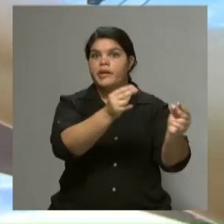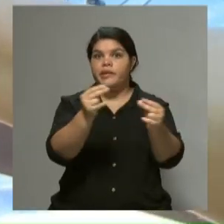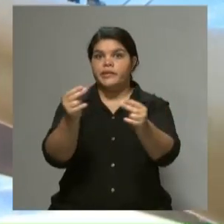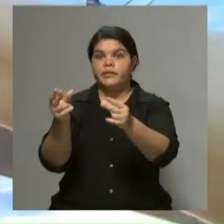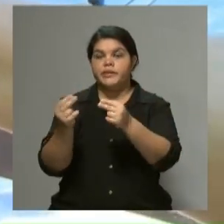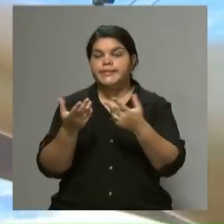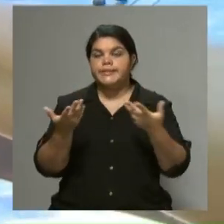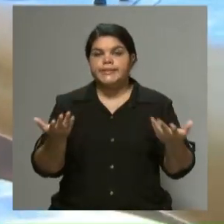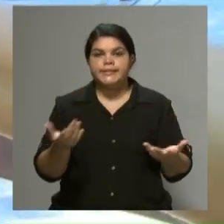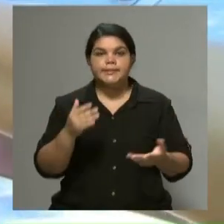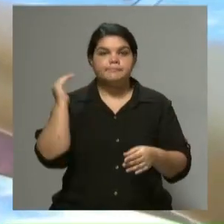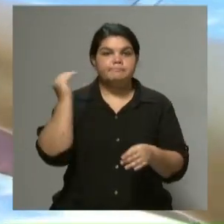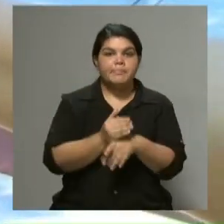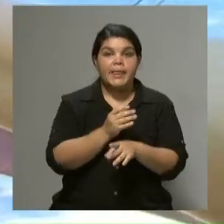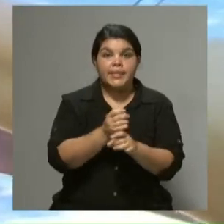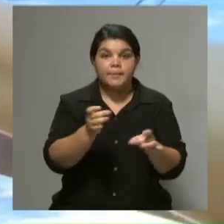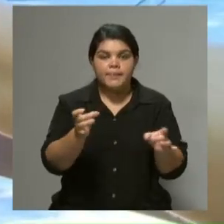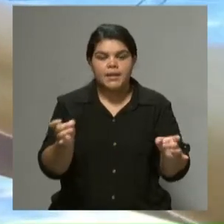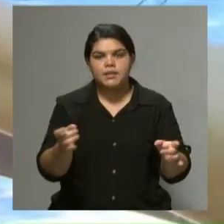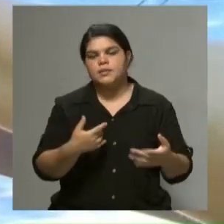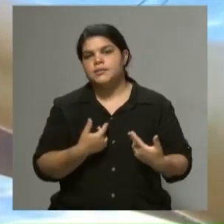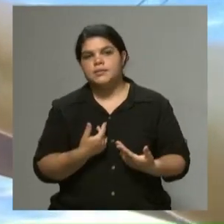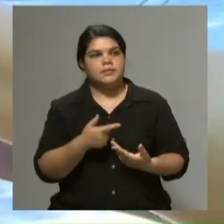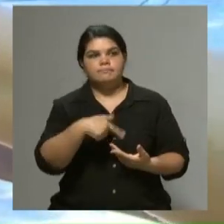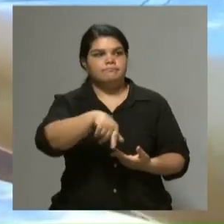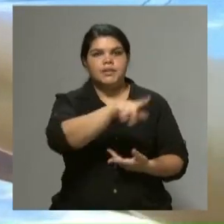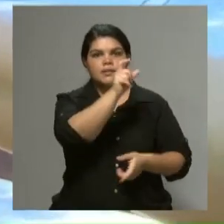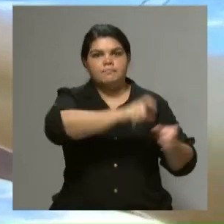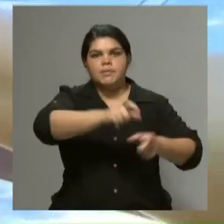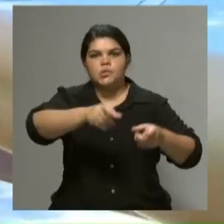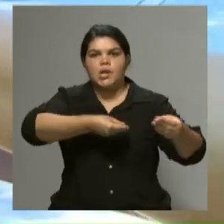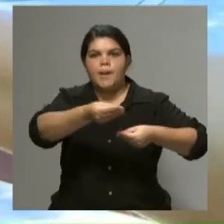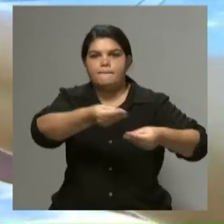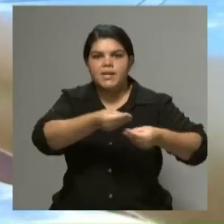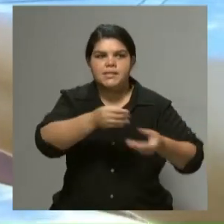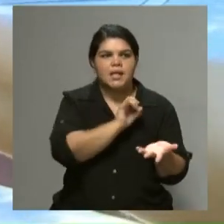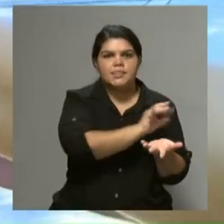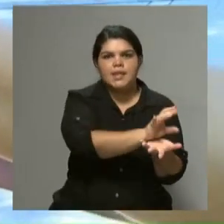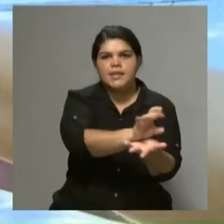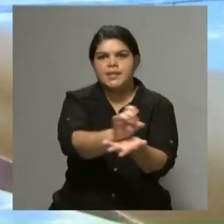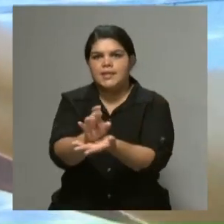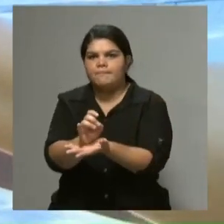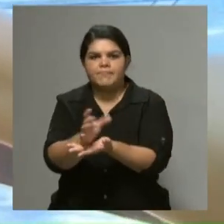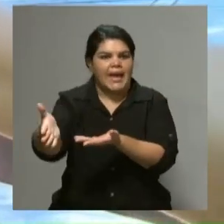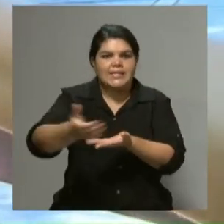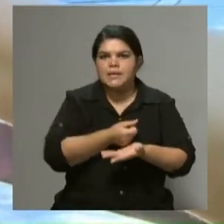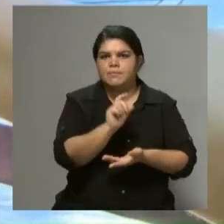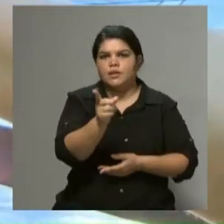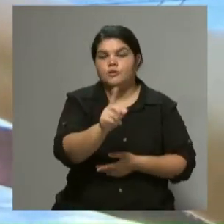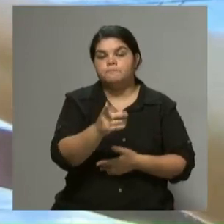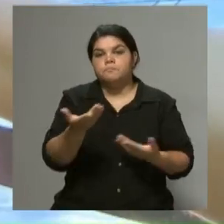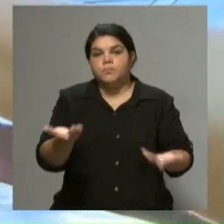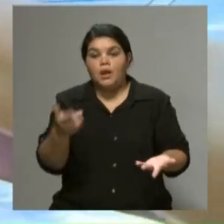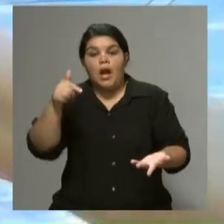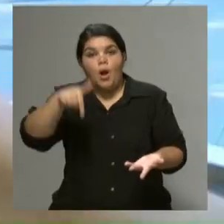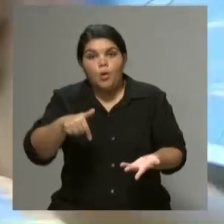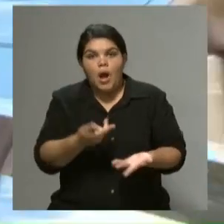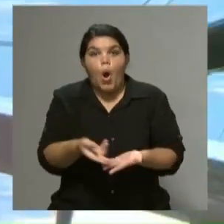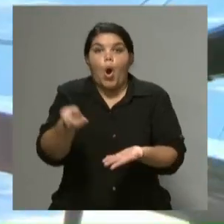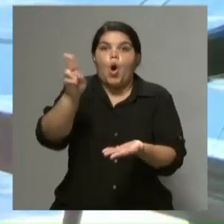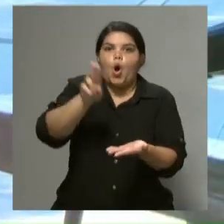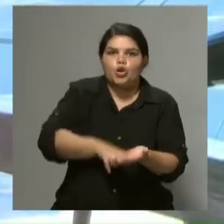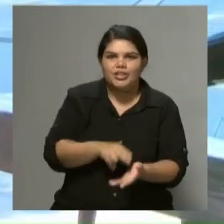no, más que nada sacaban gente y no tomaban. Así que bueno, y ahora empezó de vuelta con el tema de las burbujas, y por lo menos.